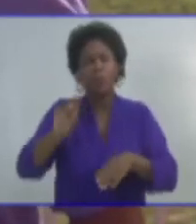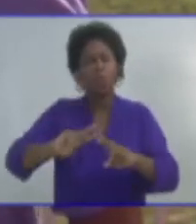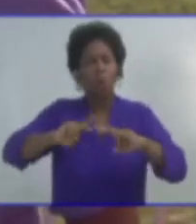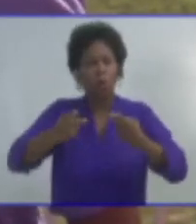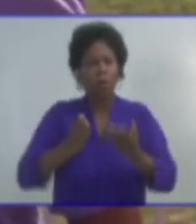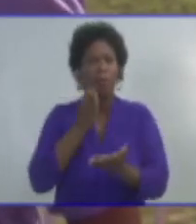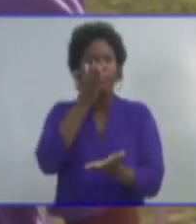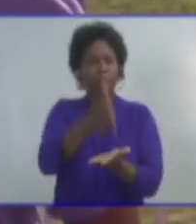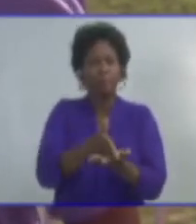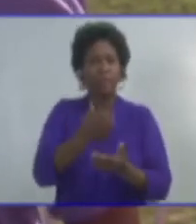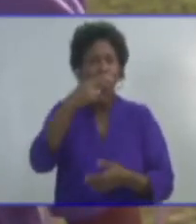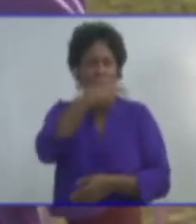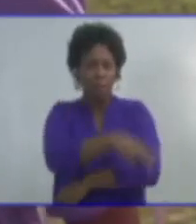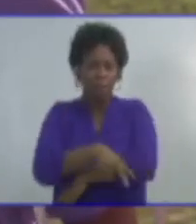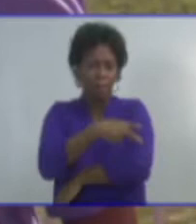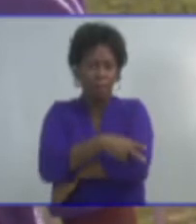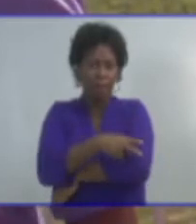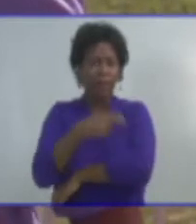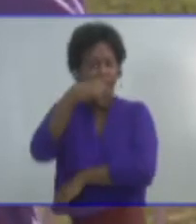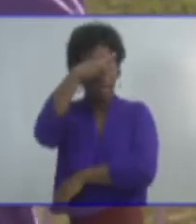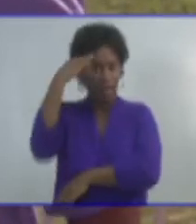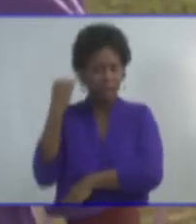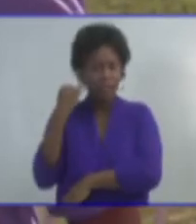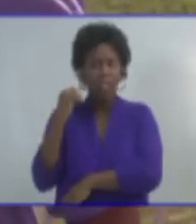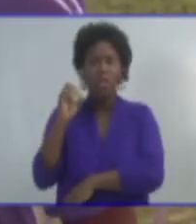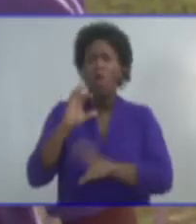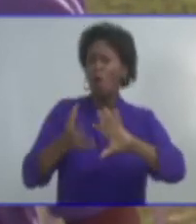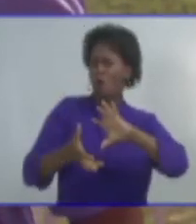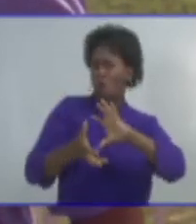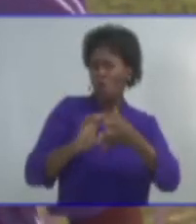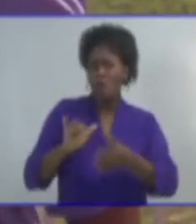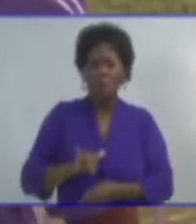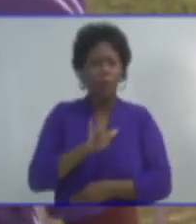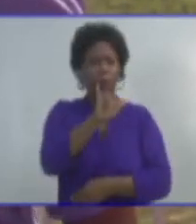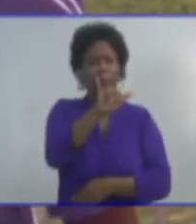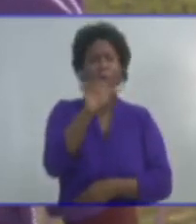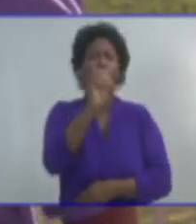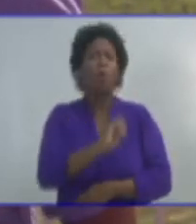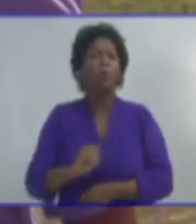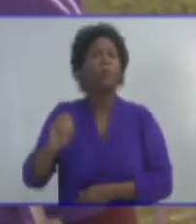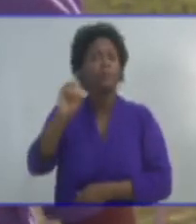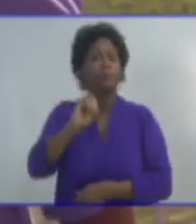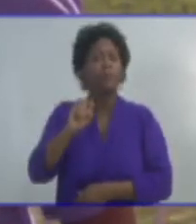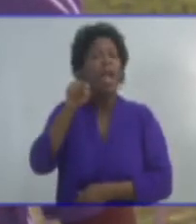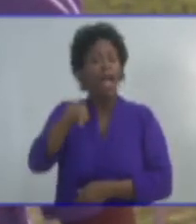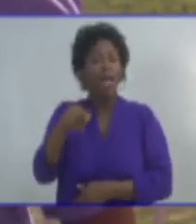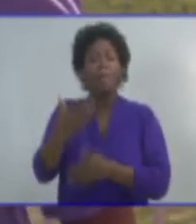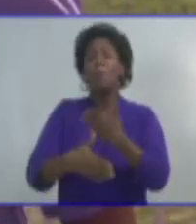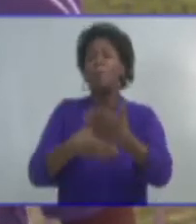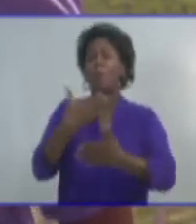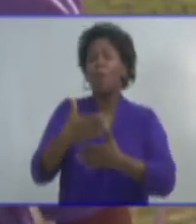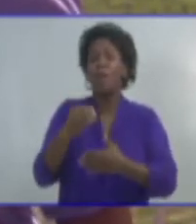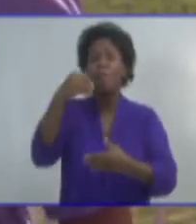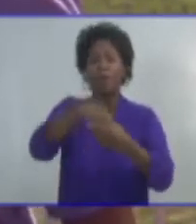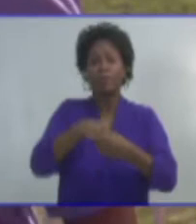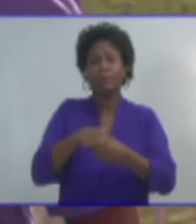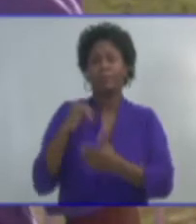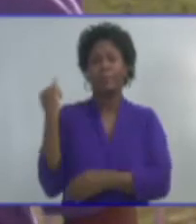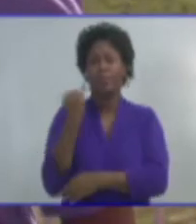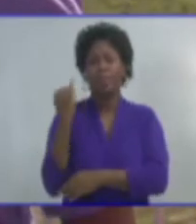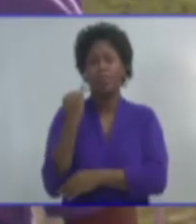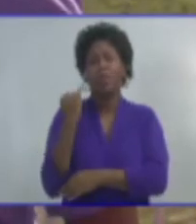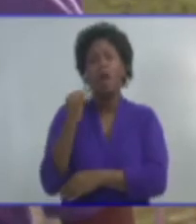ciudadanos. Aboga también por una migración regular y ordenada, donde se resuelvan los problemas causados por el orden internacional